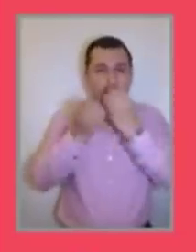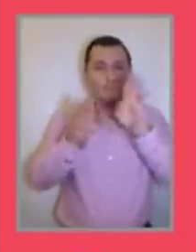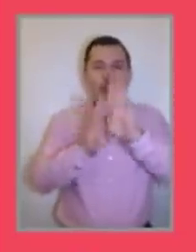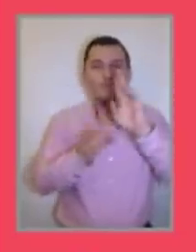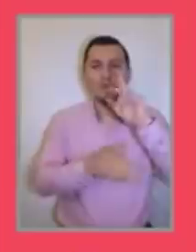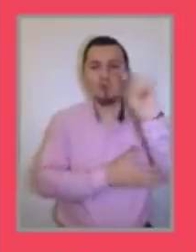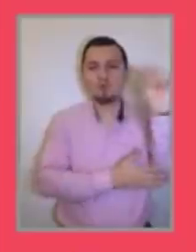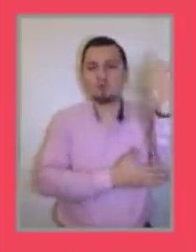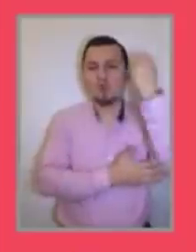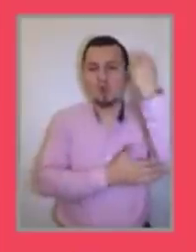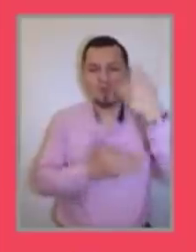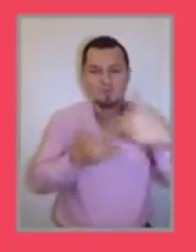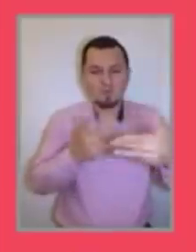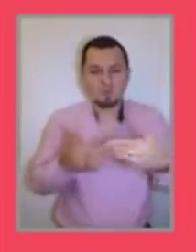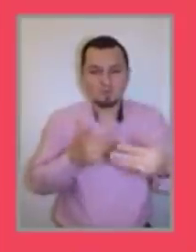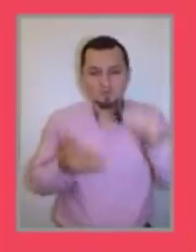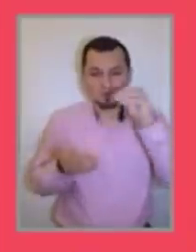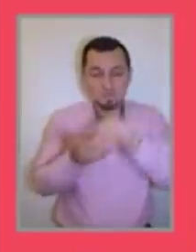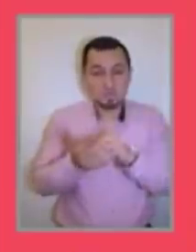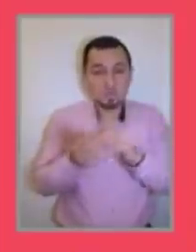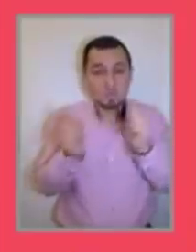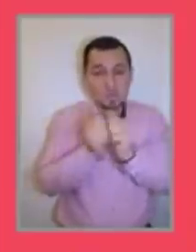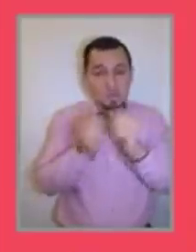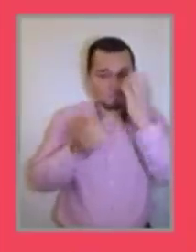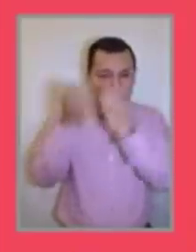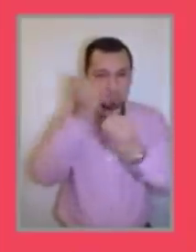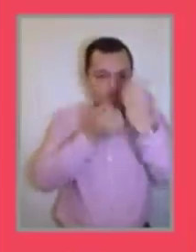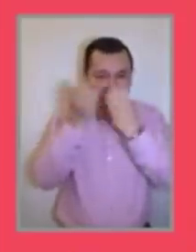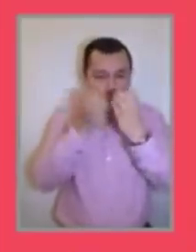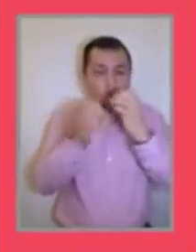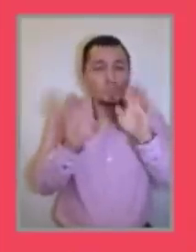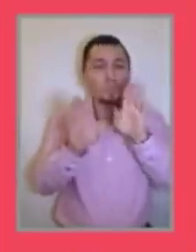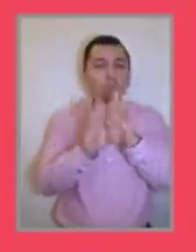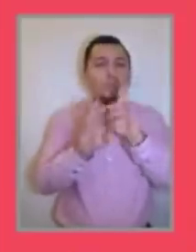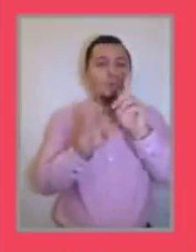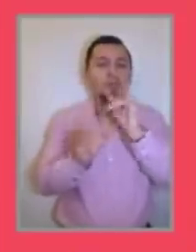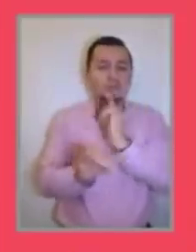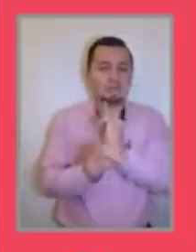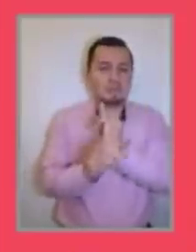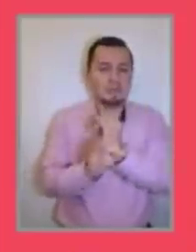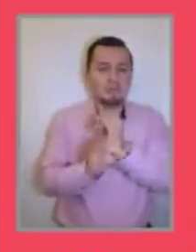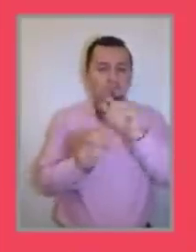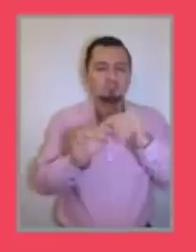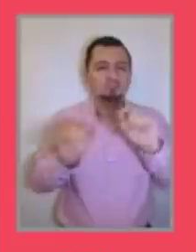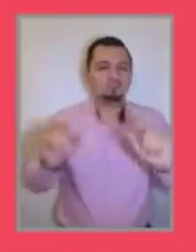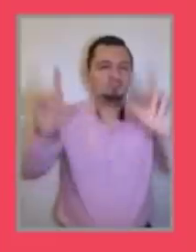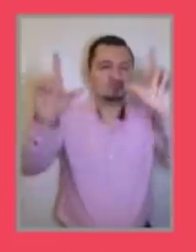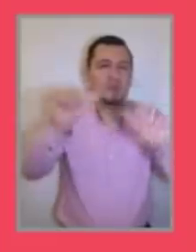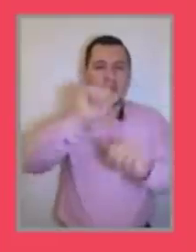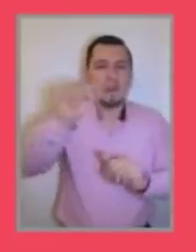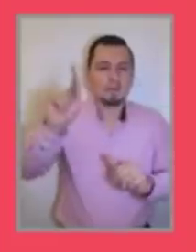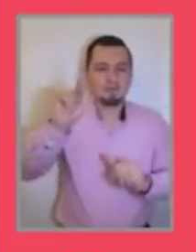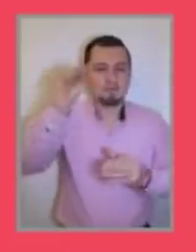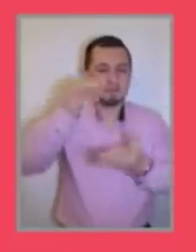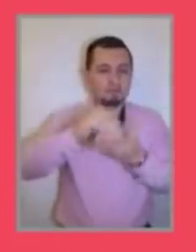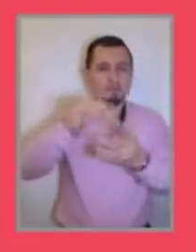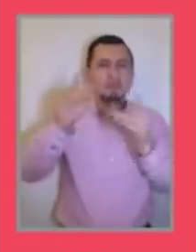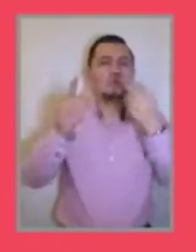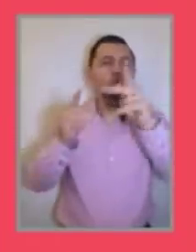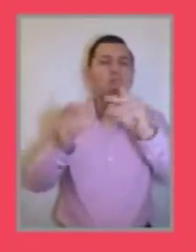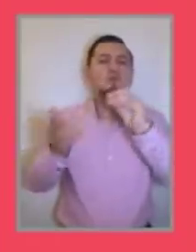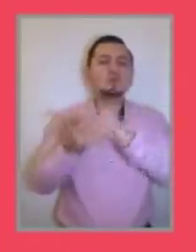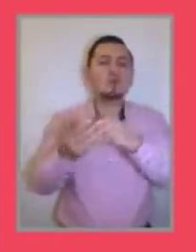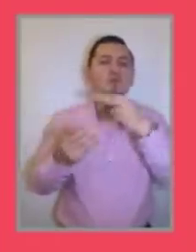van a empezar ellos a autoevaluarse en una plataforma con primero datos generales,